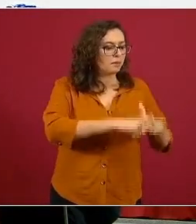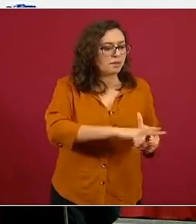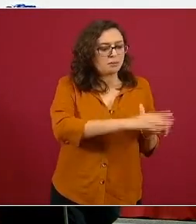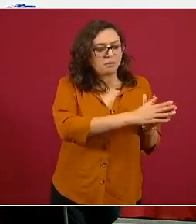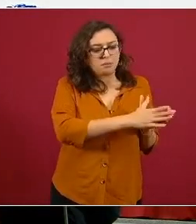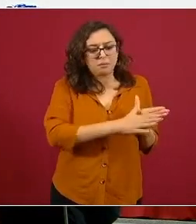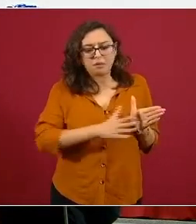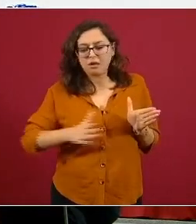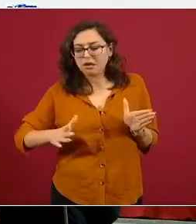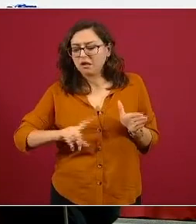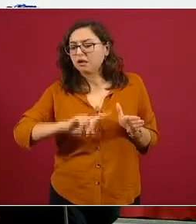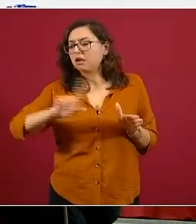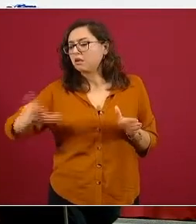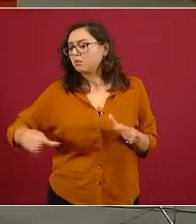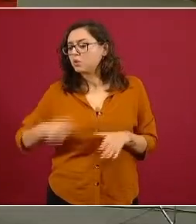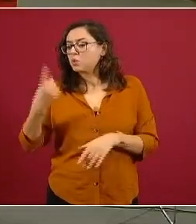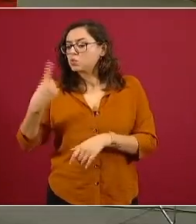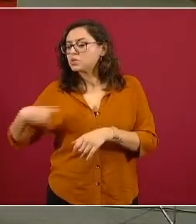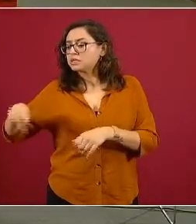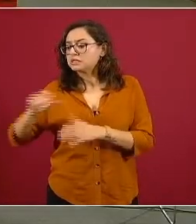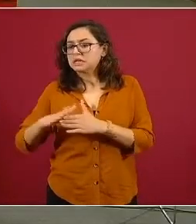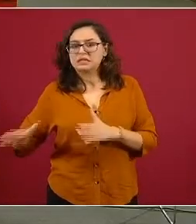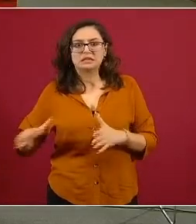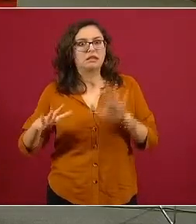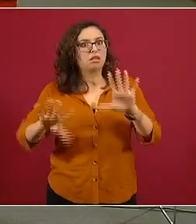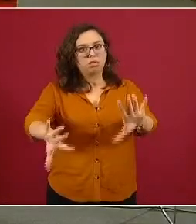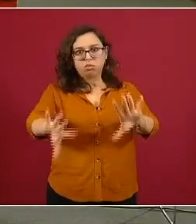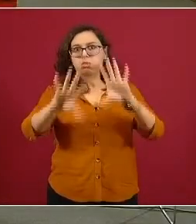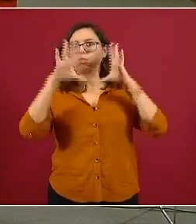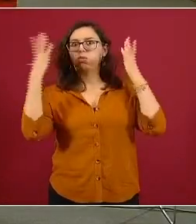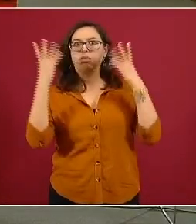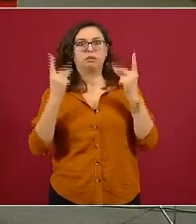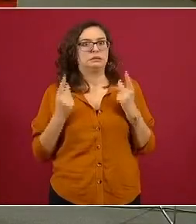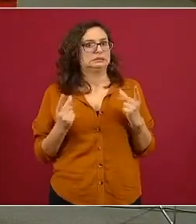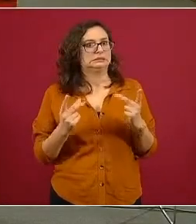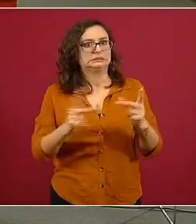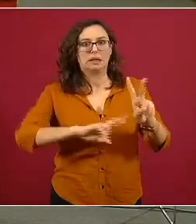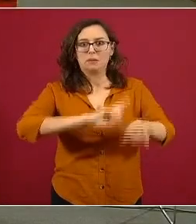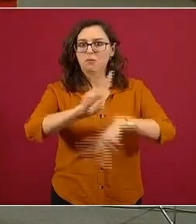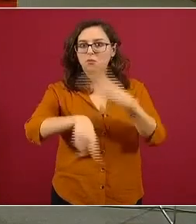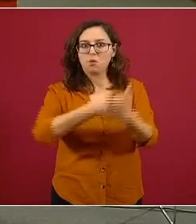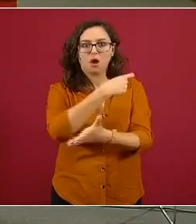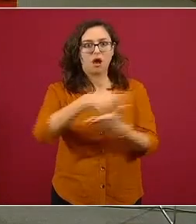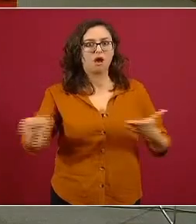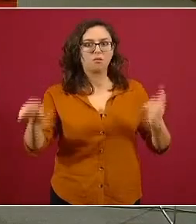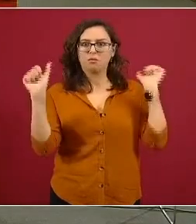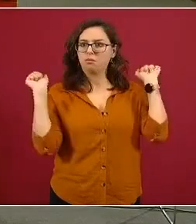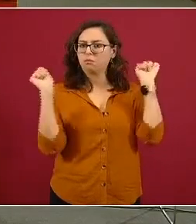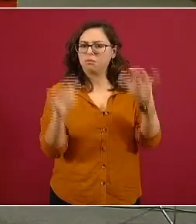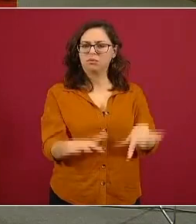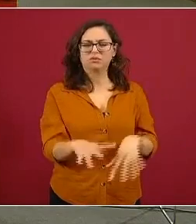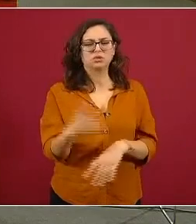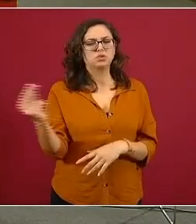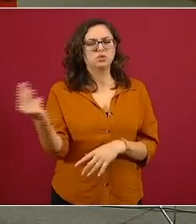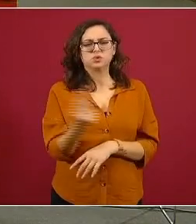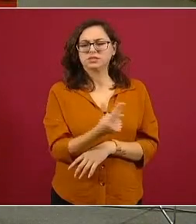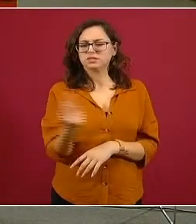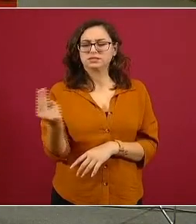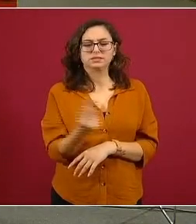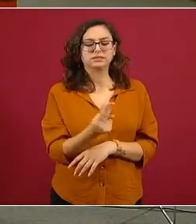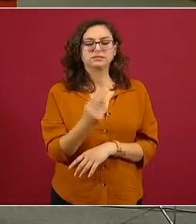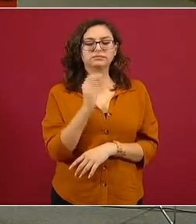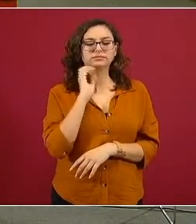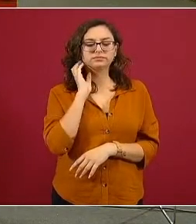siguiente semana, sin necesidad de apresurarse a posibles aglomeraciones durante el fin de semana